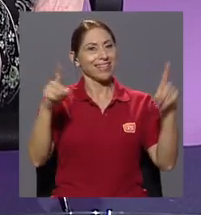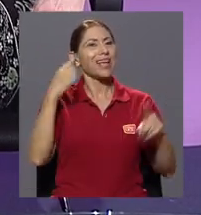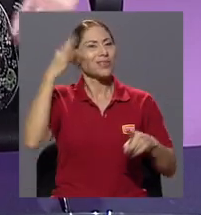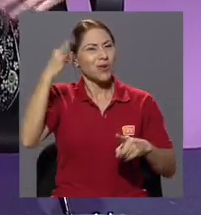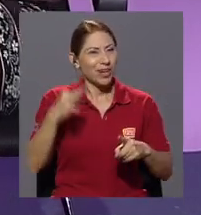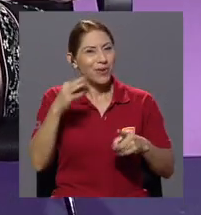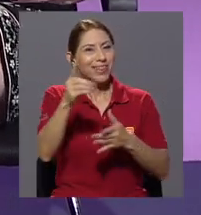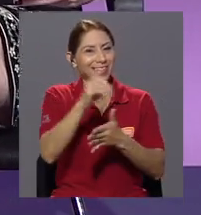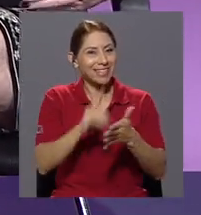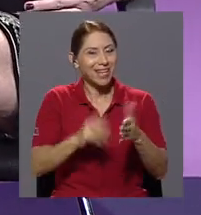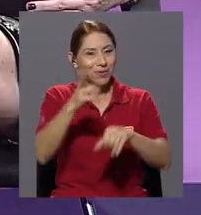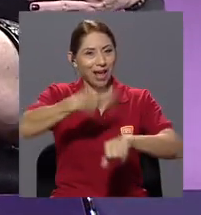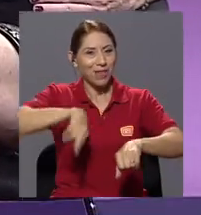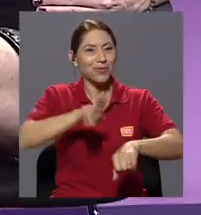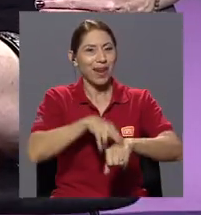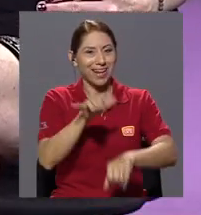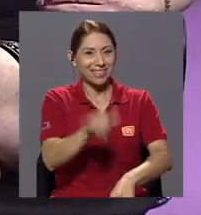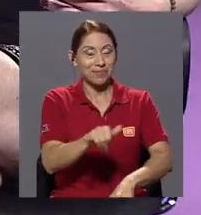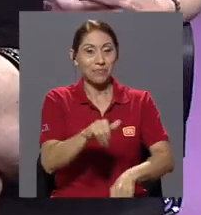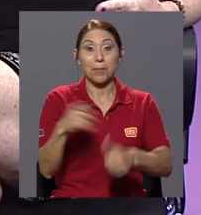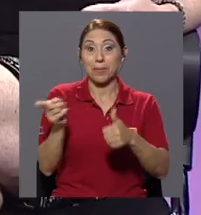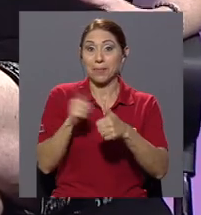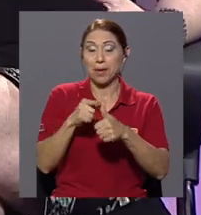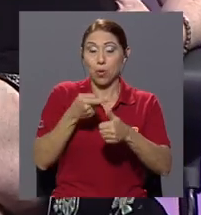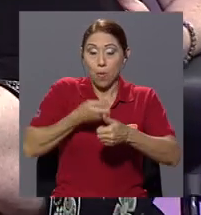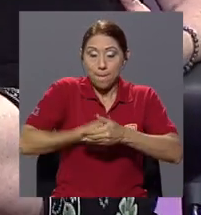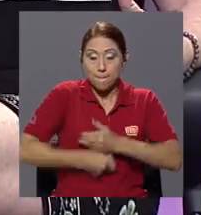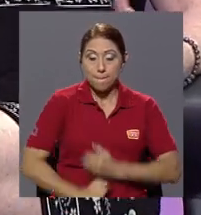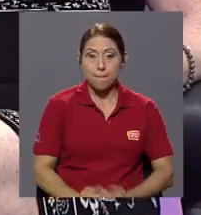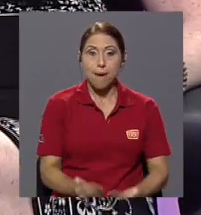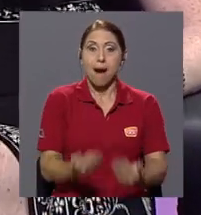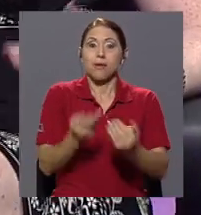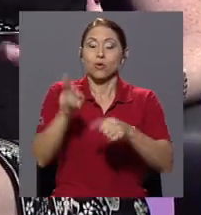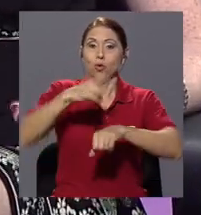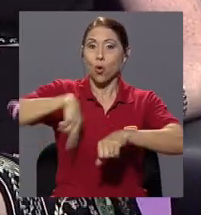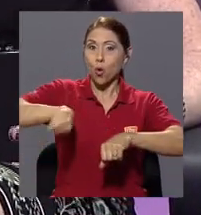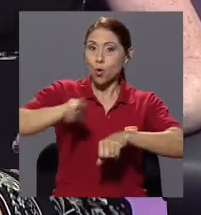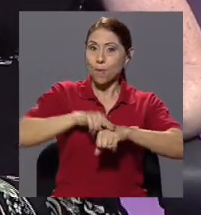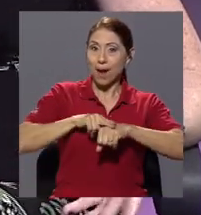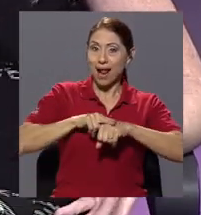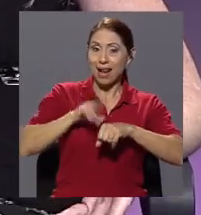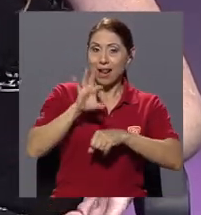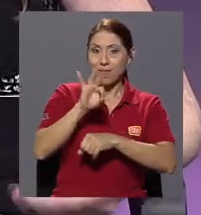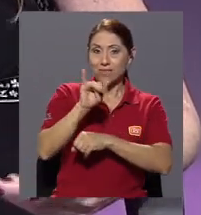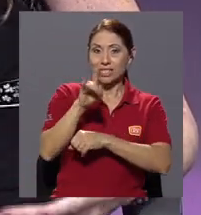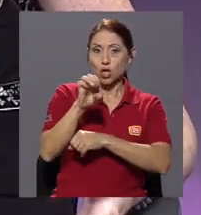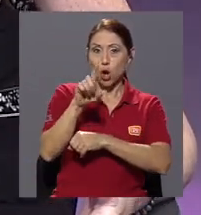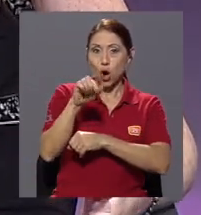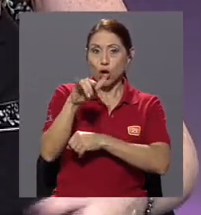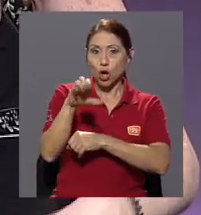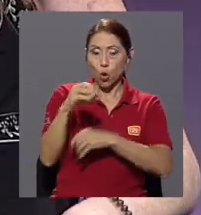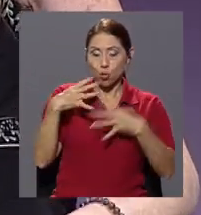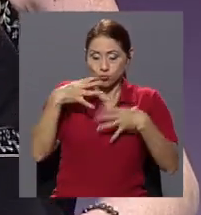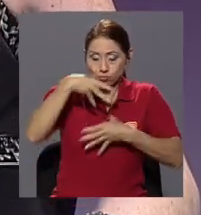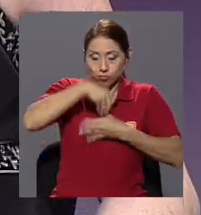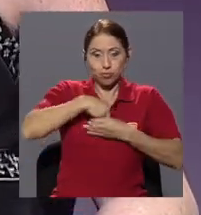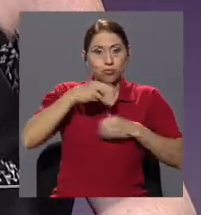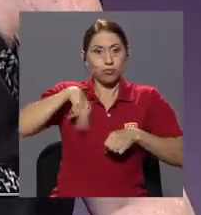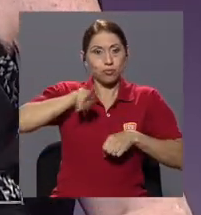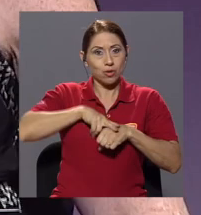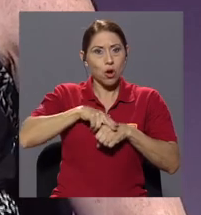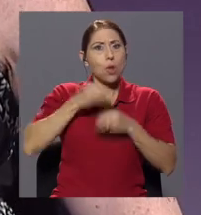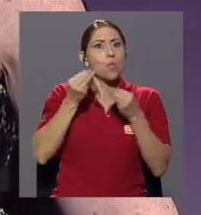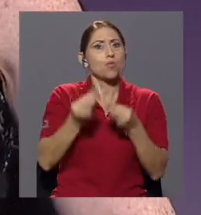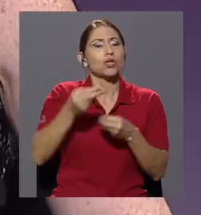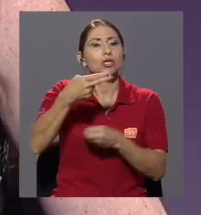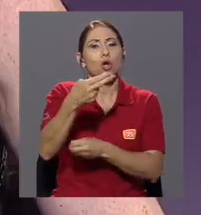airbag primero el parto normal fisiológico está cargada de hormonas la oxitocina que